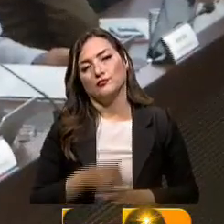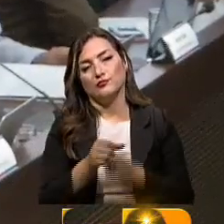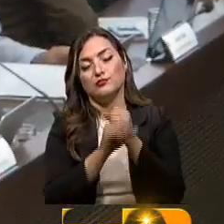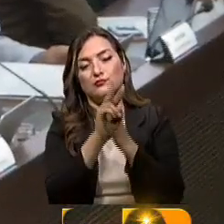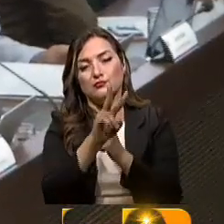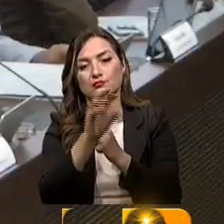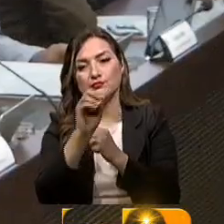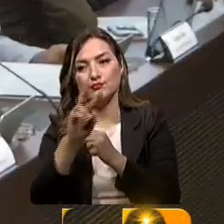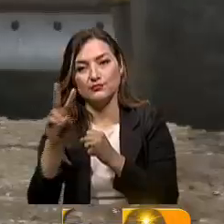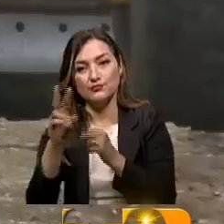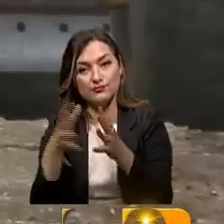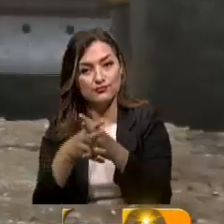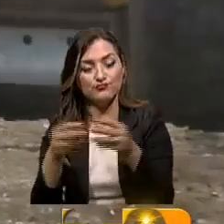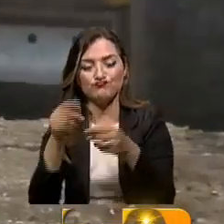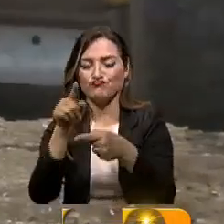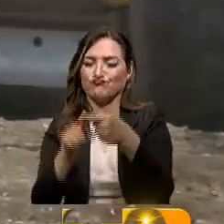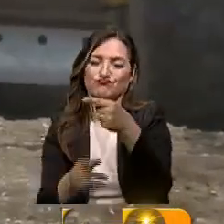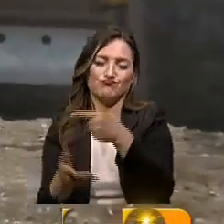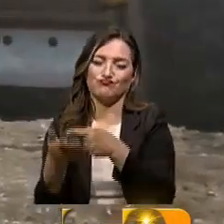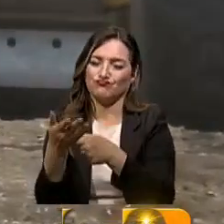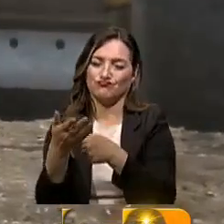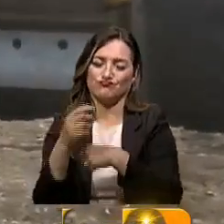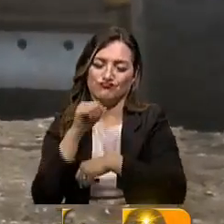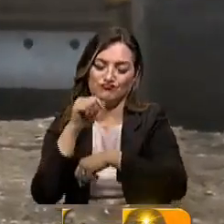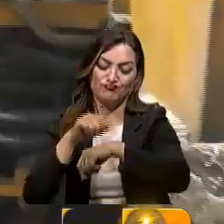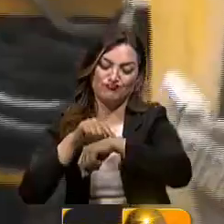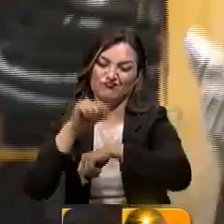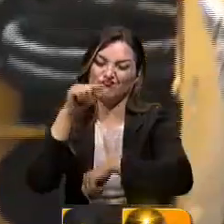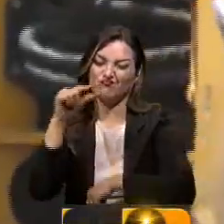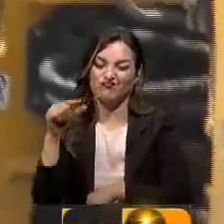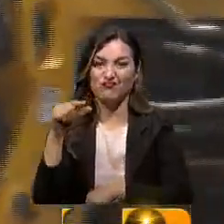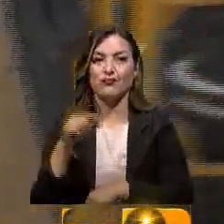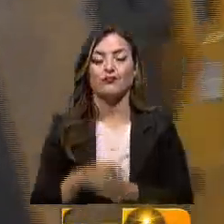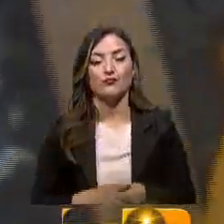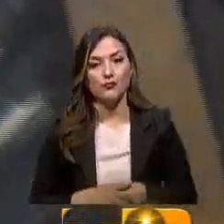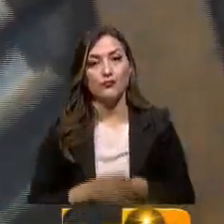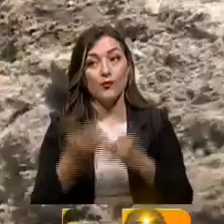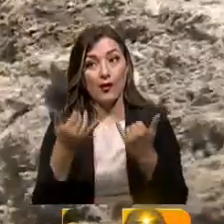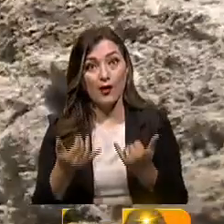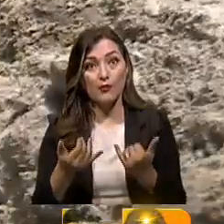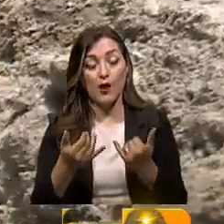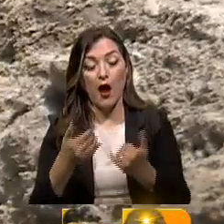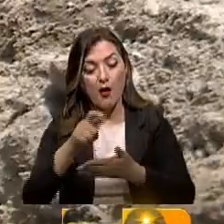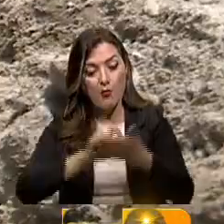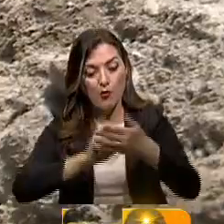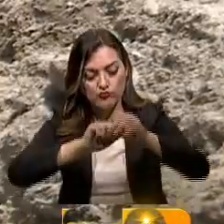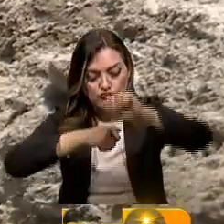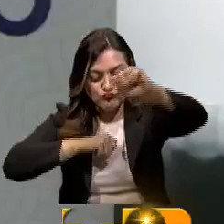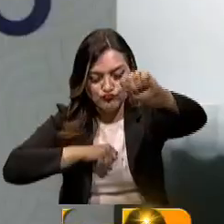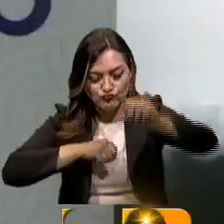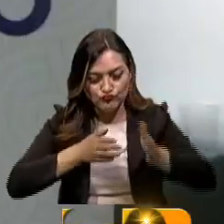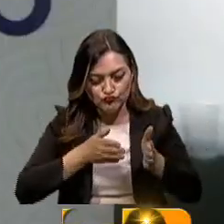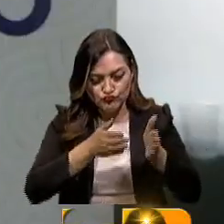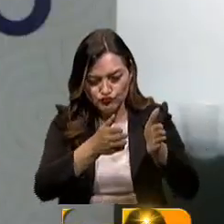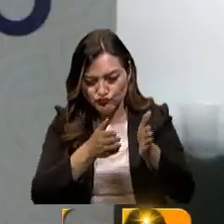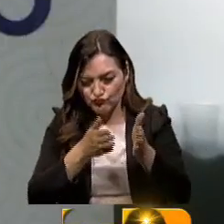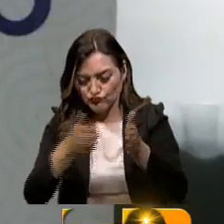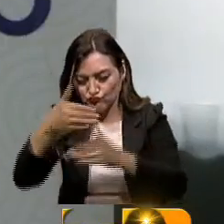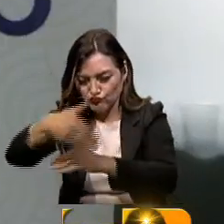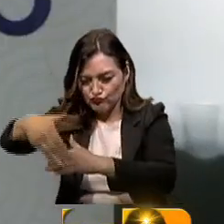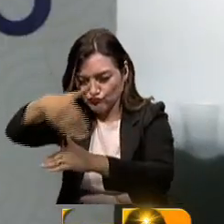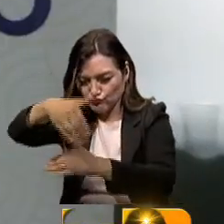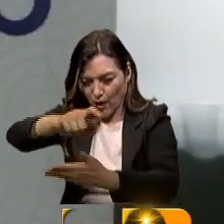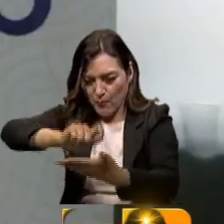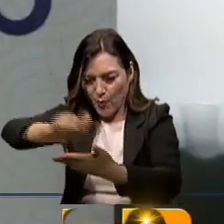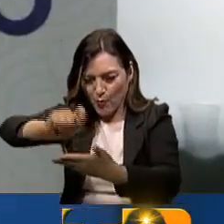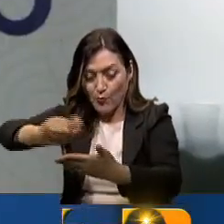del año, esperan que al menos en lo que queda de la actual administración se aprueben los trazados viales más relevantes. De lo contrario, para